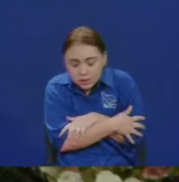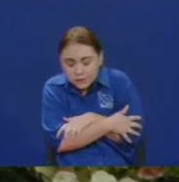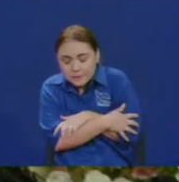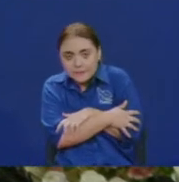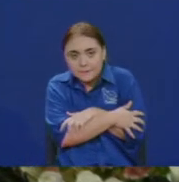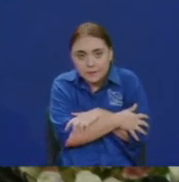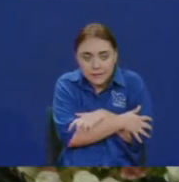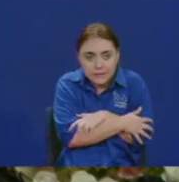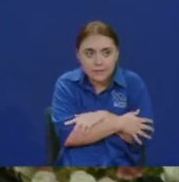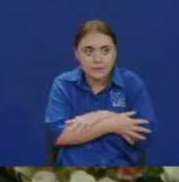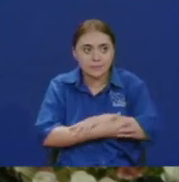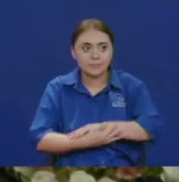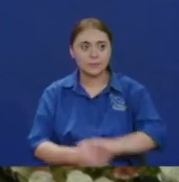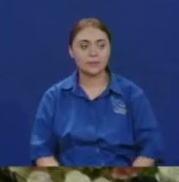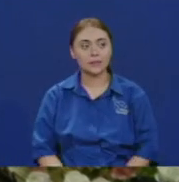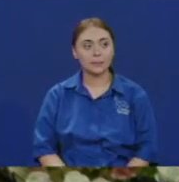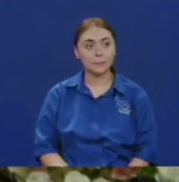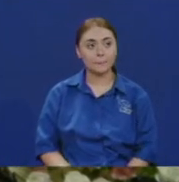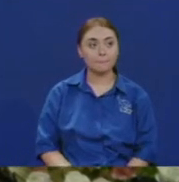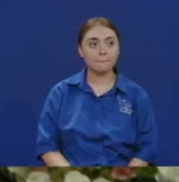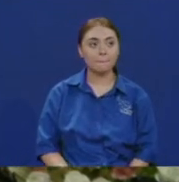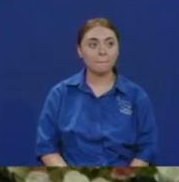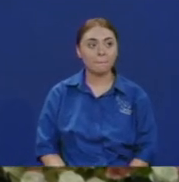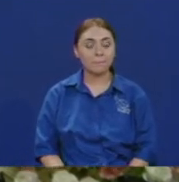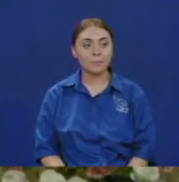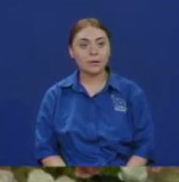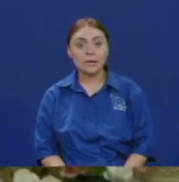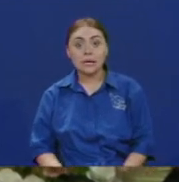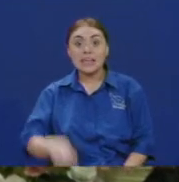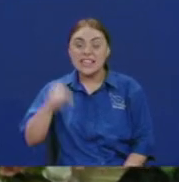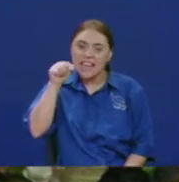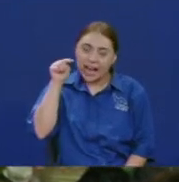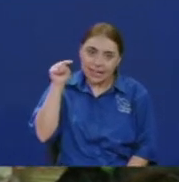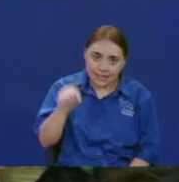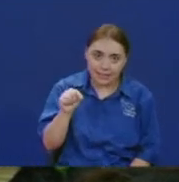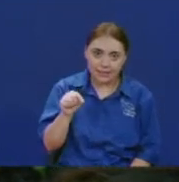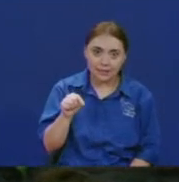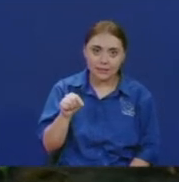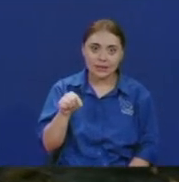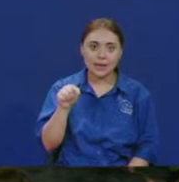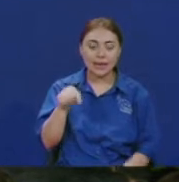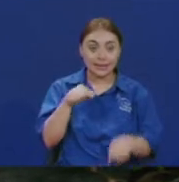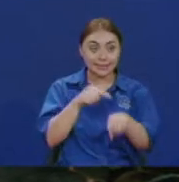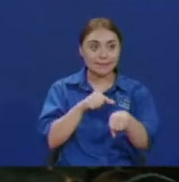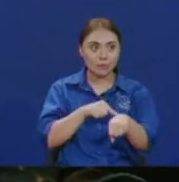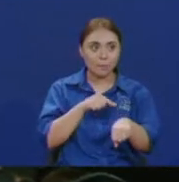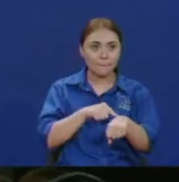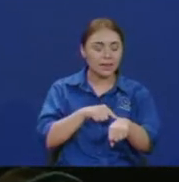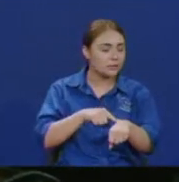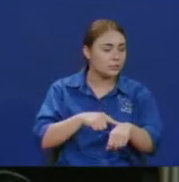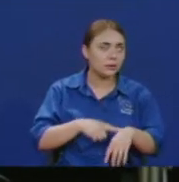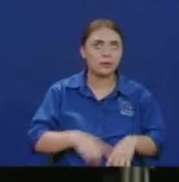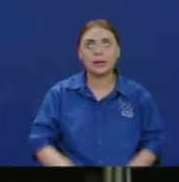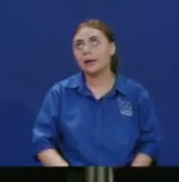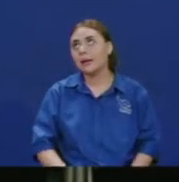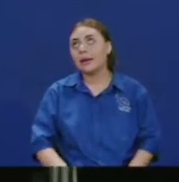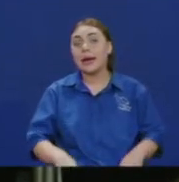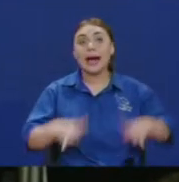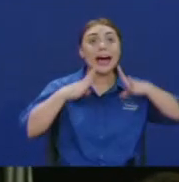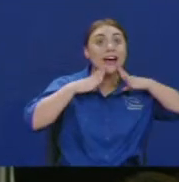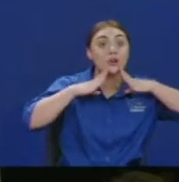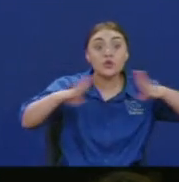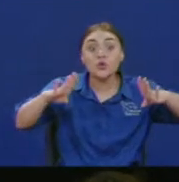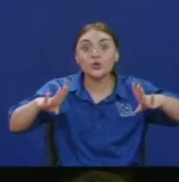las sillas del barco y en medio de la tormenta de anuncios de Santa Claus y de tantas